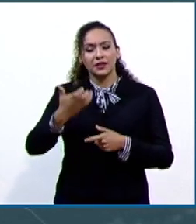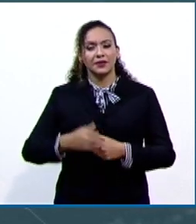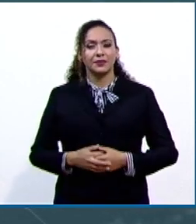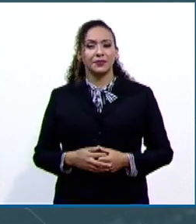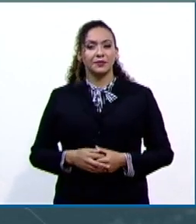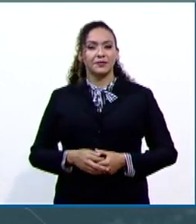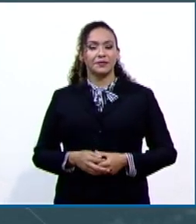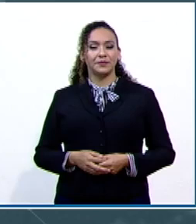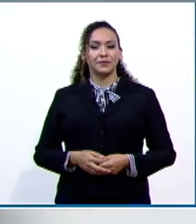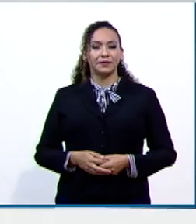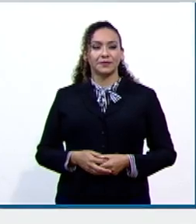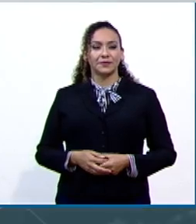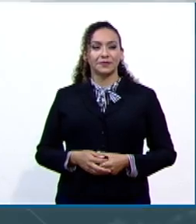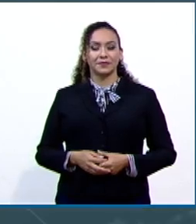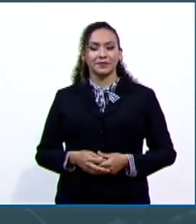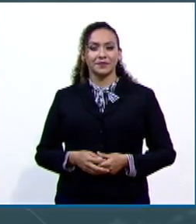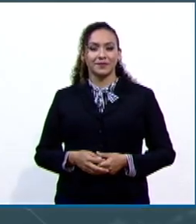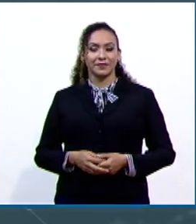Lucía Piña.